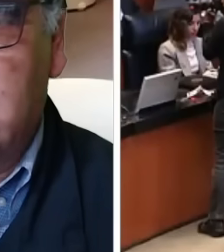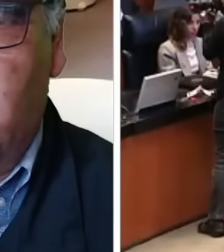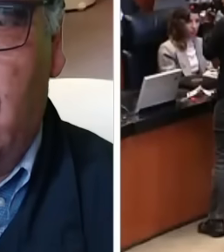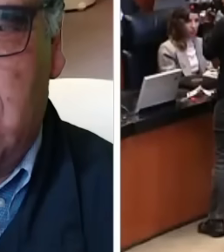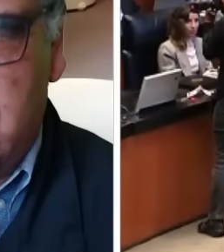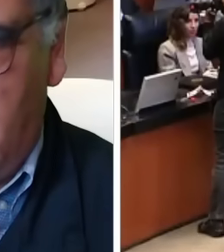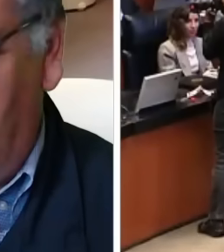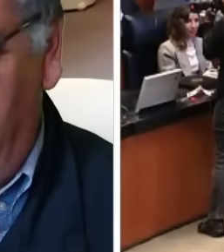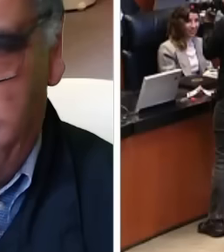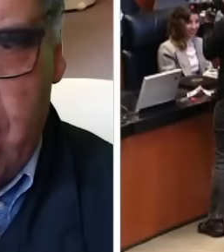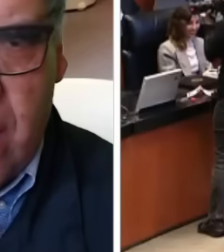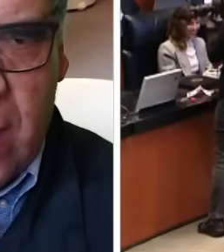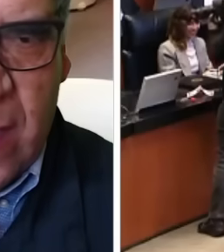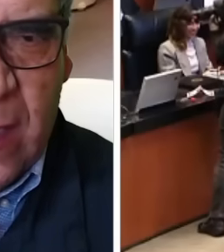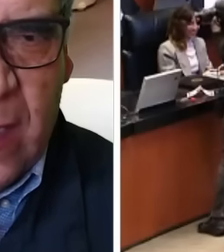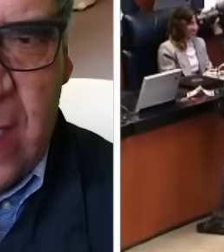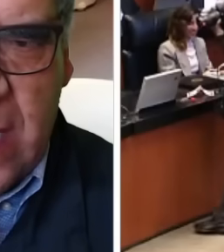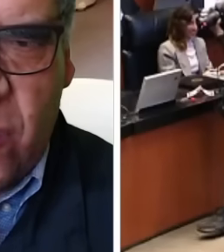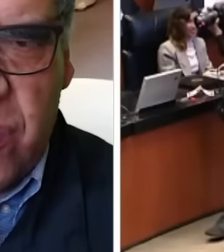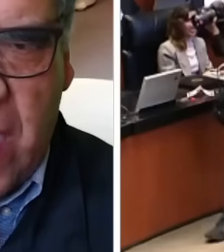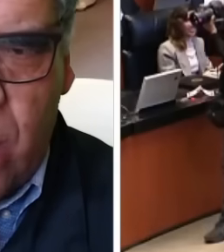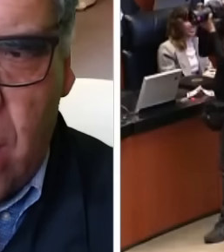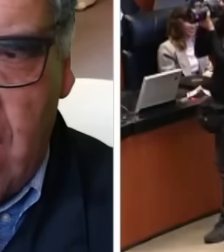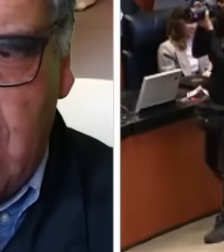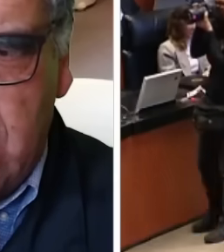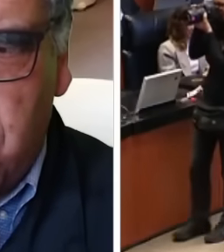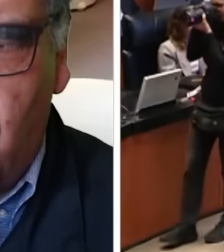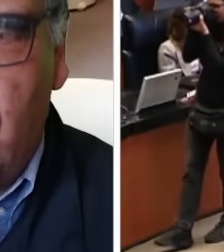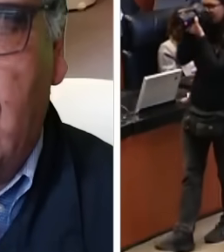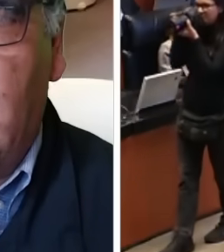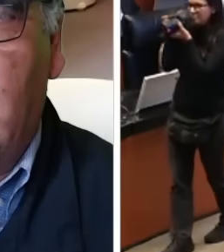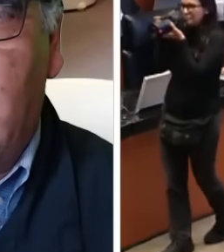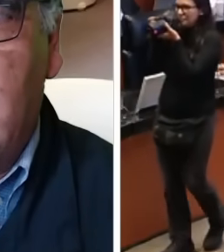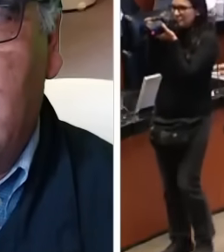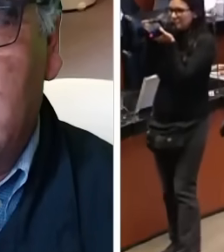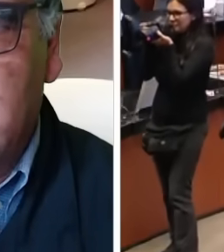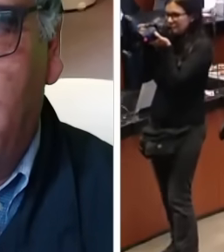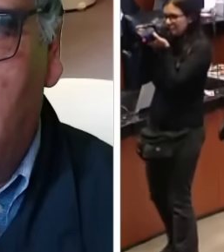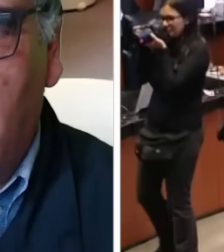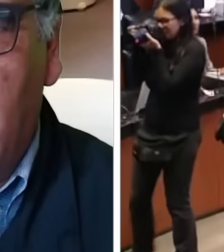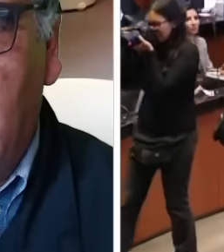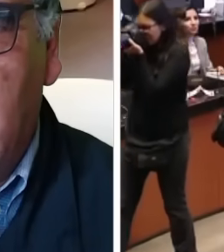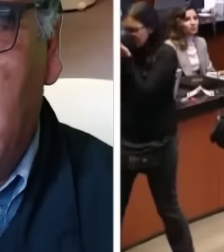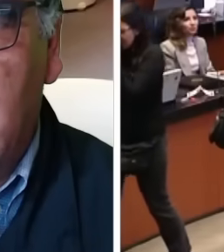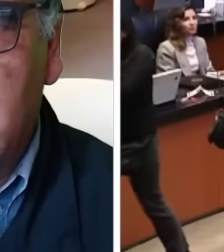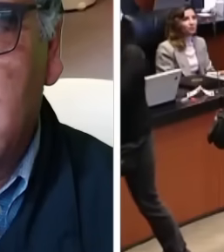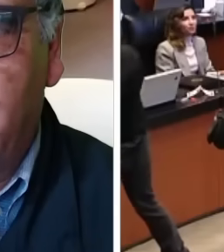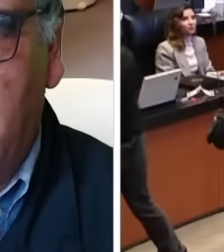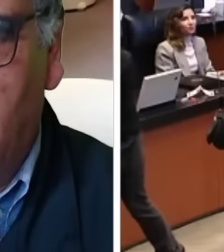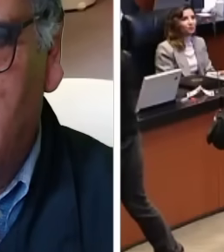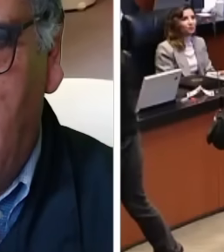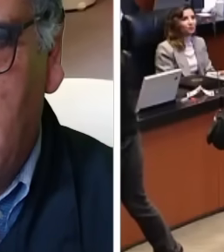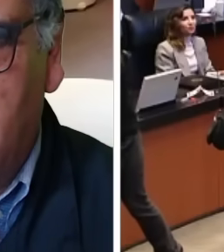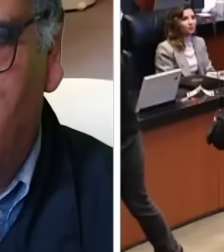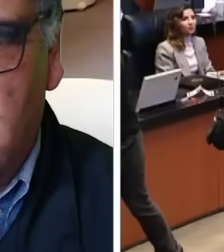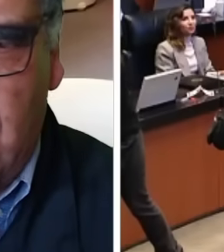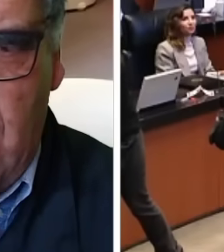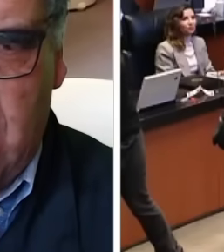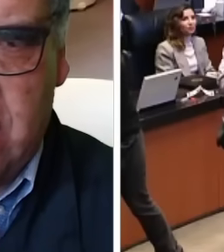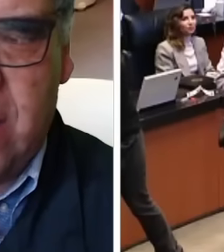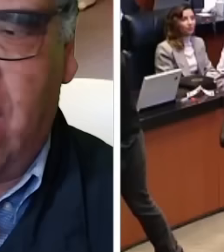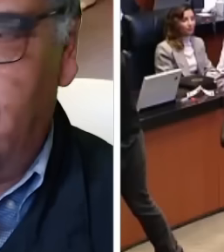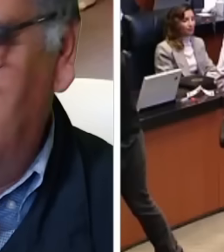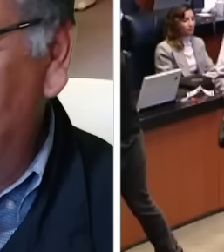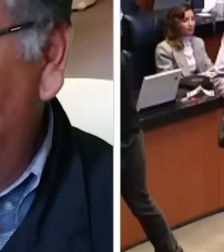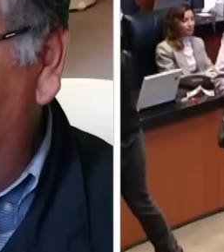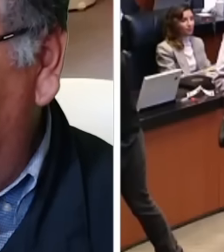también ha sido magistrada. Y ya escuchamos, le gritó en la cara que se ponga a leer antes de preguntar